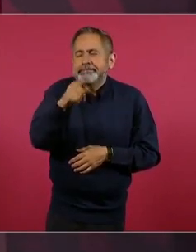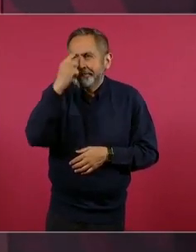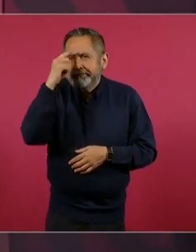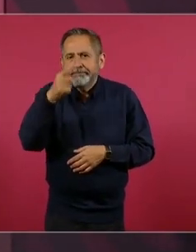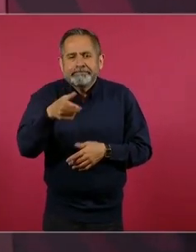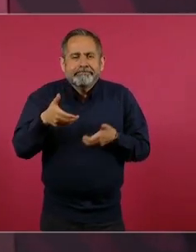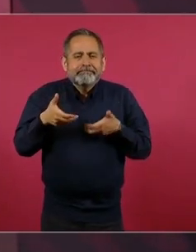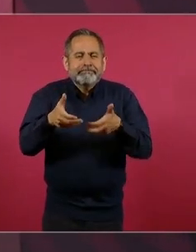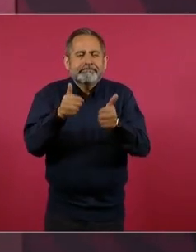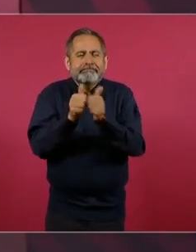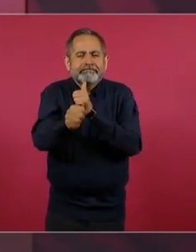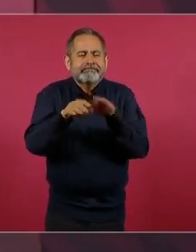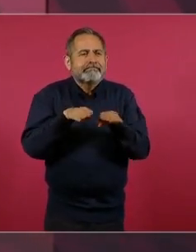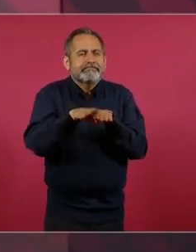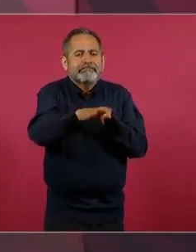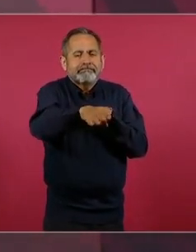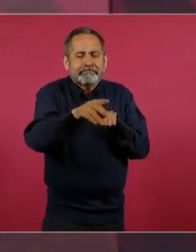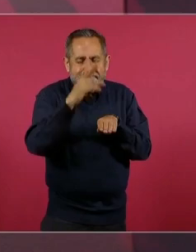de